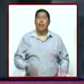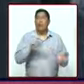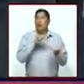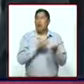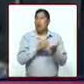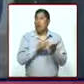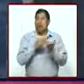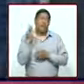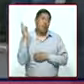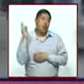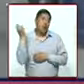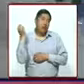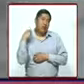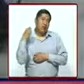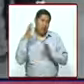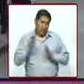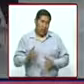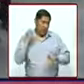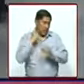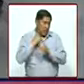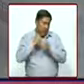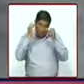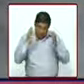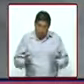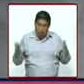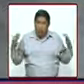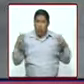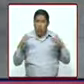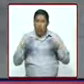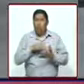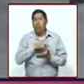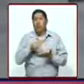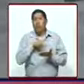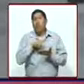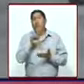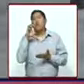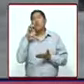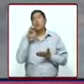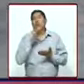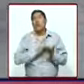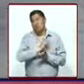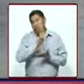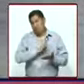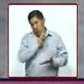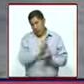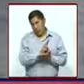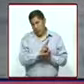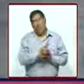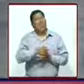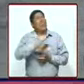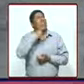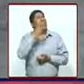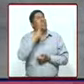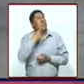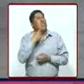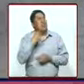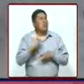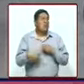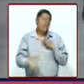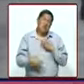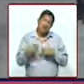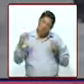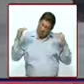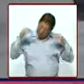Médicos, jubilados, trabajadores se agruparon en el monobloc de la Universidad Mayor de San Andrés protestando, donde ellos argumentan que hay una crisis